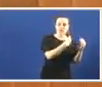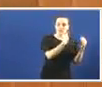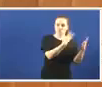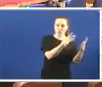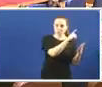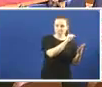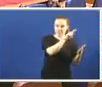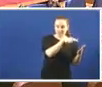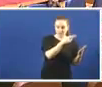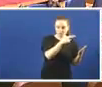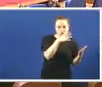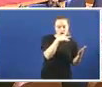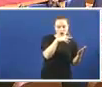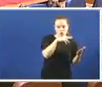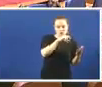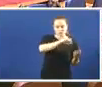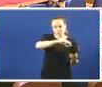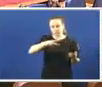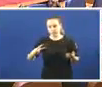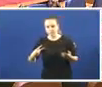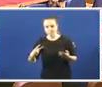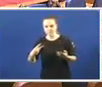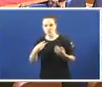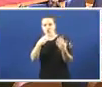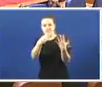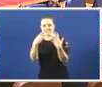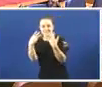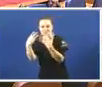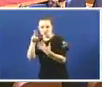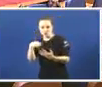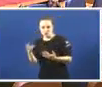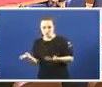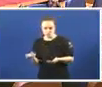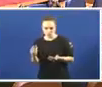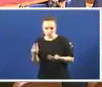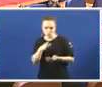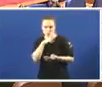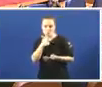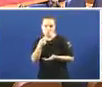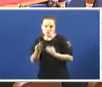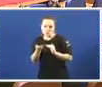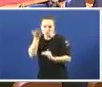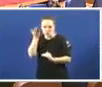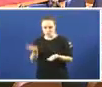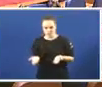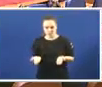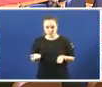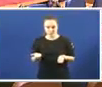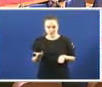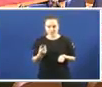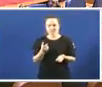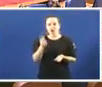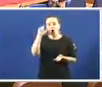88 euros no ano 2018, según as estimacións de inflación. E cando non se entenden esos conceptos, é